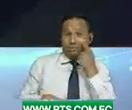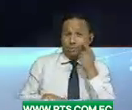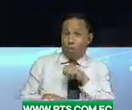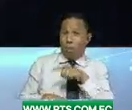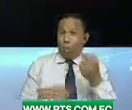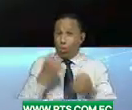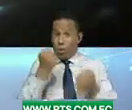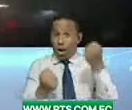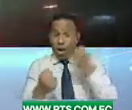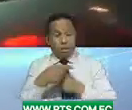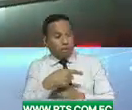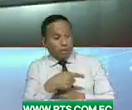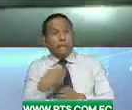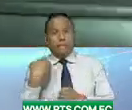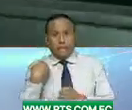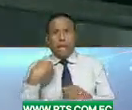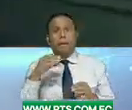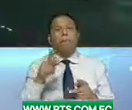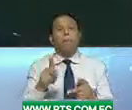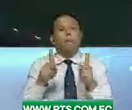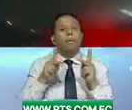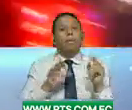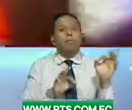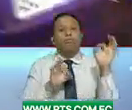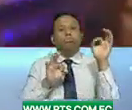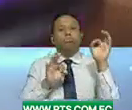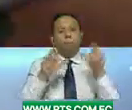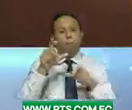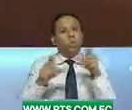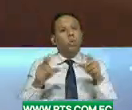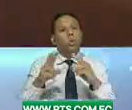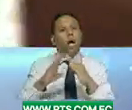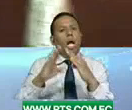familias que habitan en este lugar.